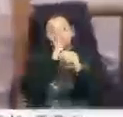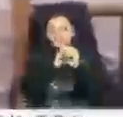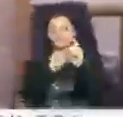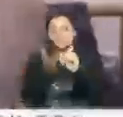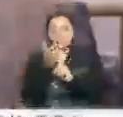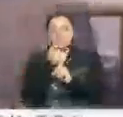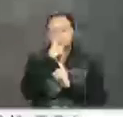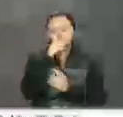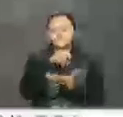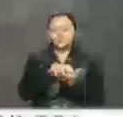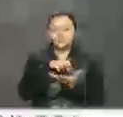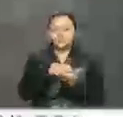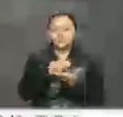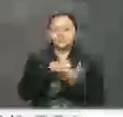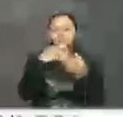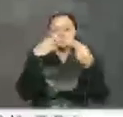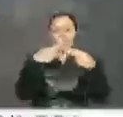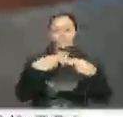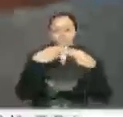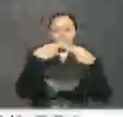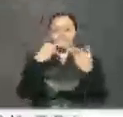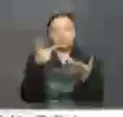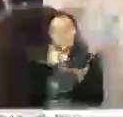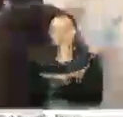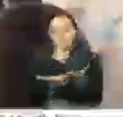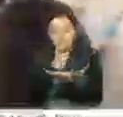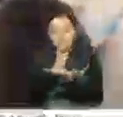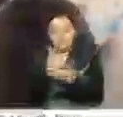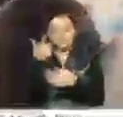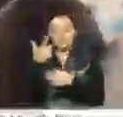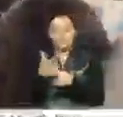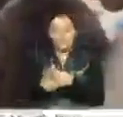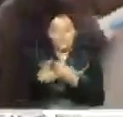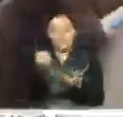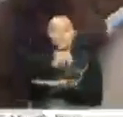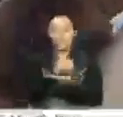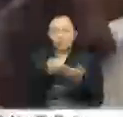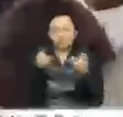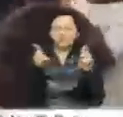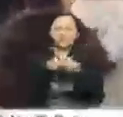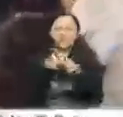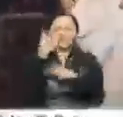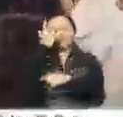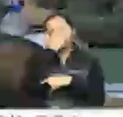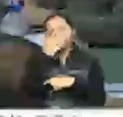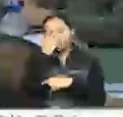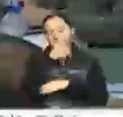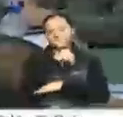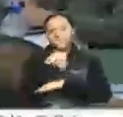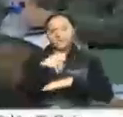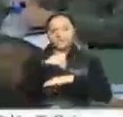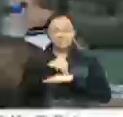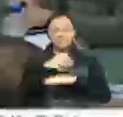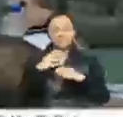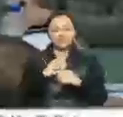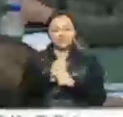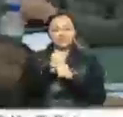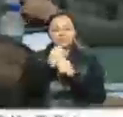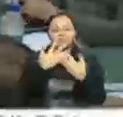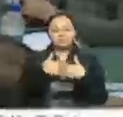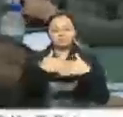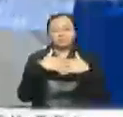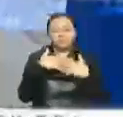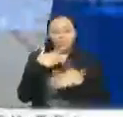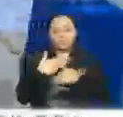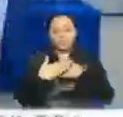como en las provincias fronterizas, tanto en Carchi como Loja y El Oro, así como en Esmeraldas, Manabí, que se recuperan luego de las